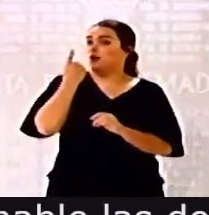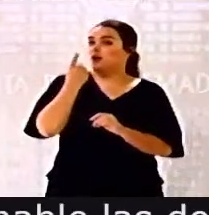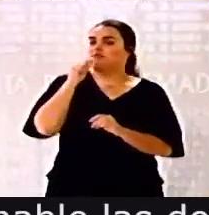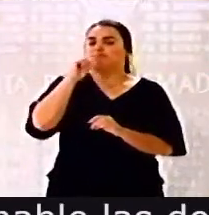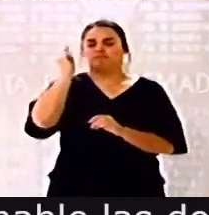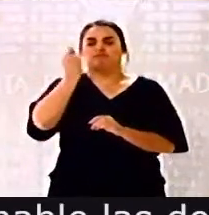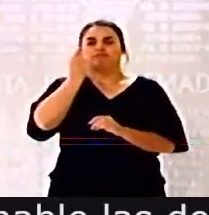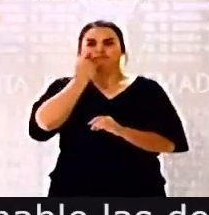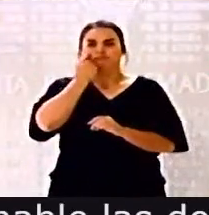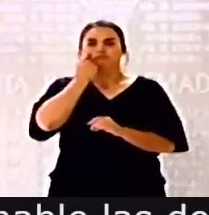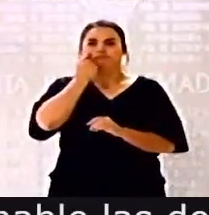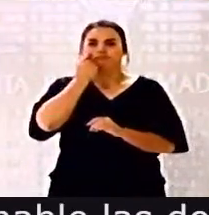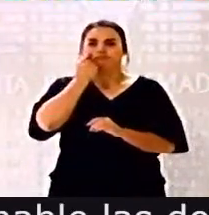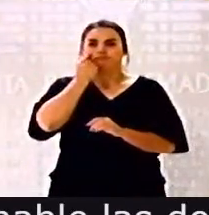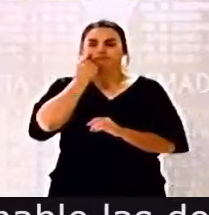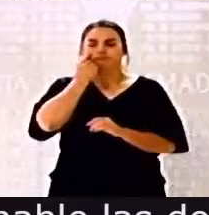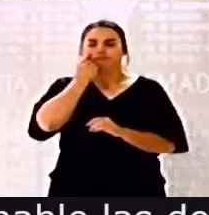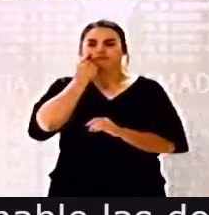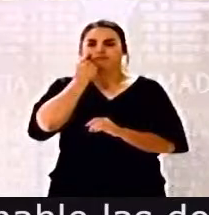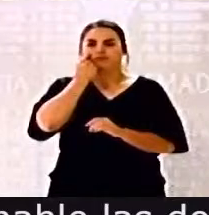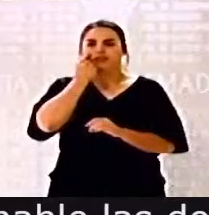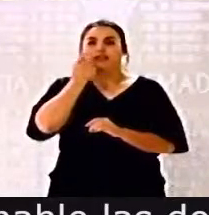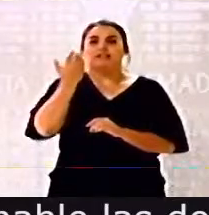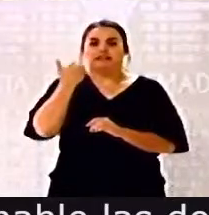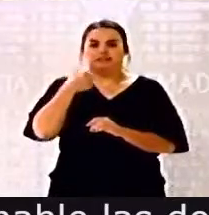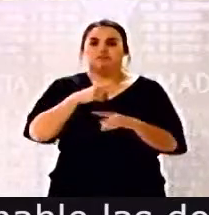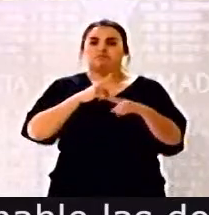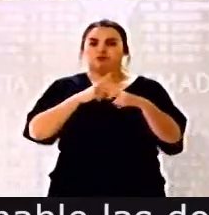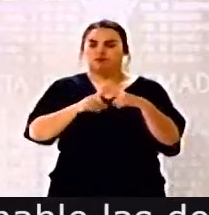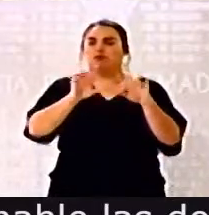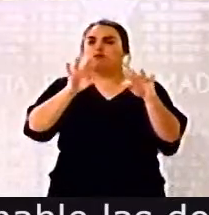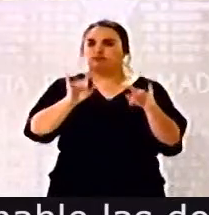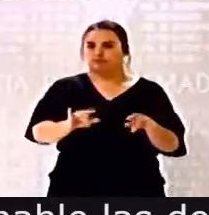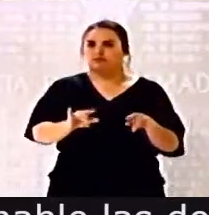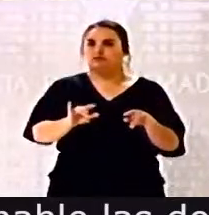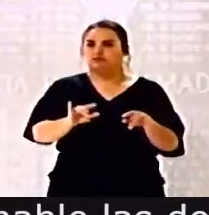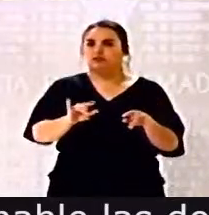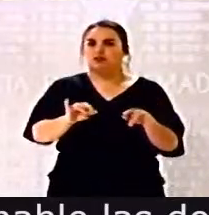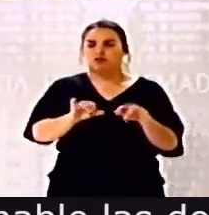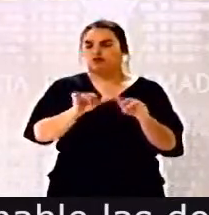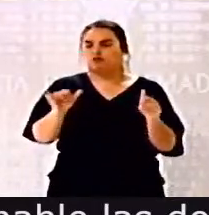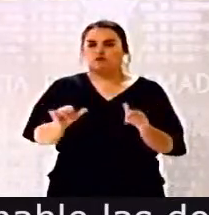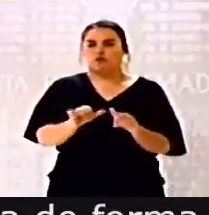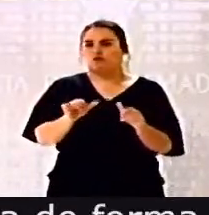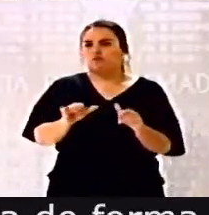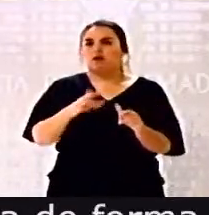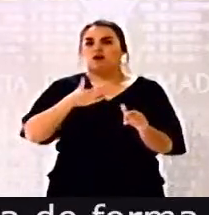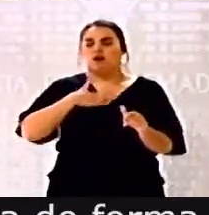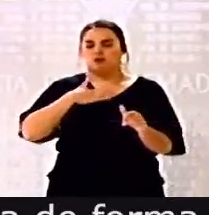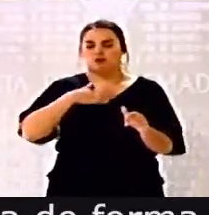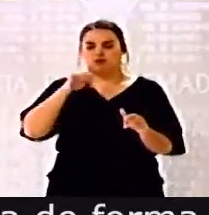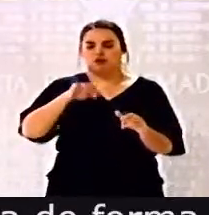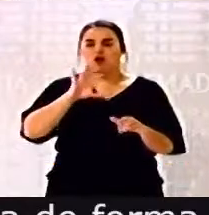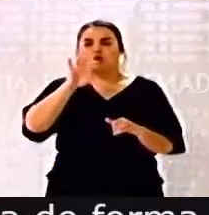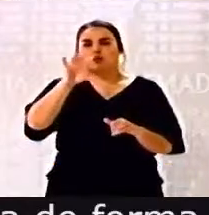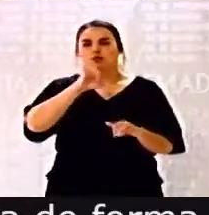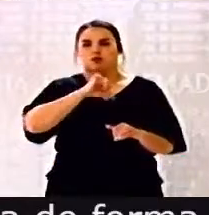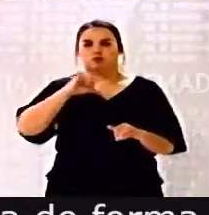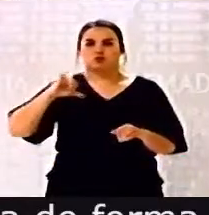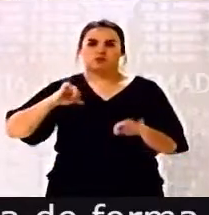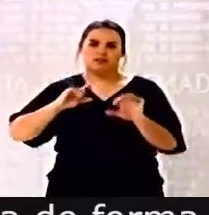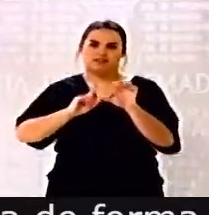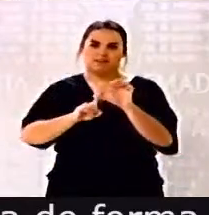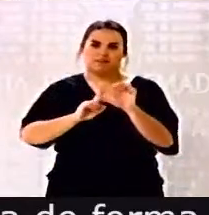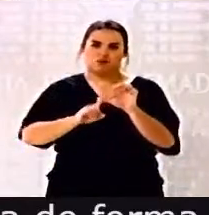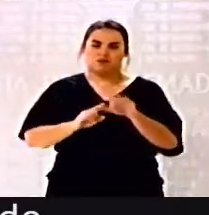detectado que sea, ya digo, positiva de forma autóctona en el ámbito de la Comunidad Autónoma